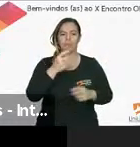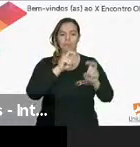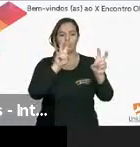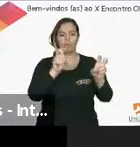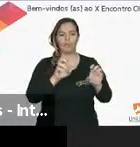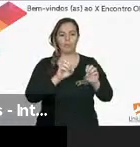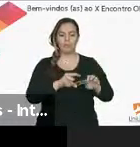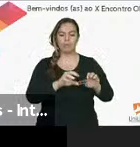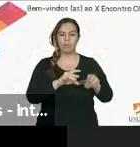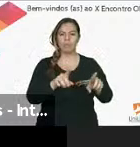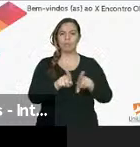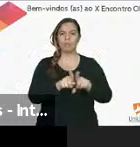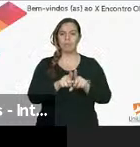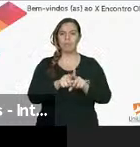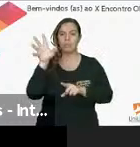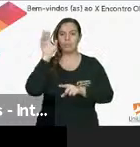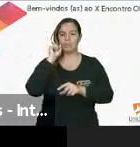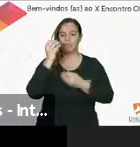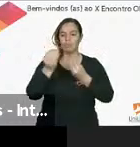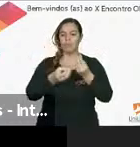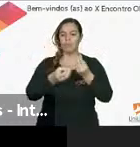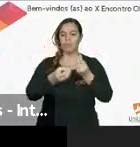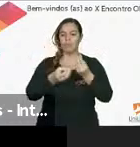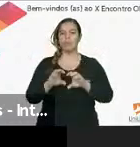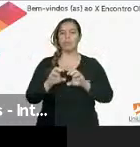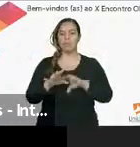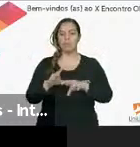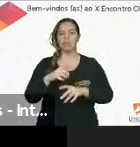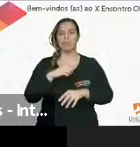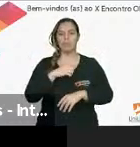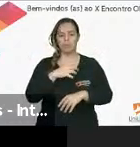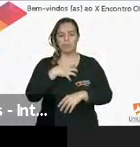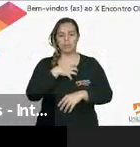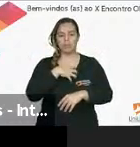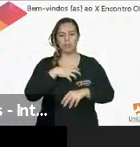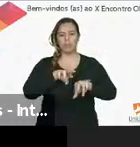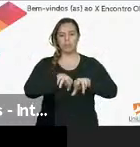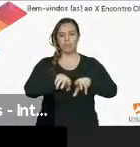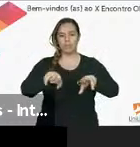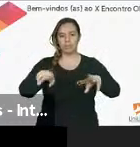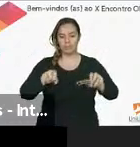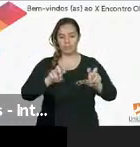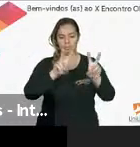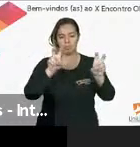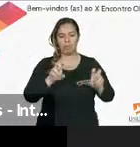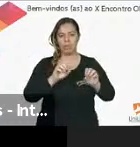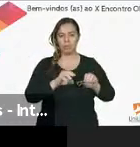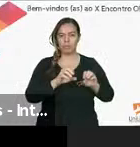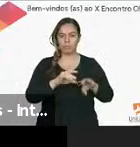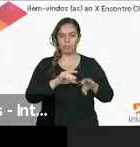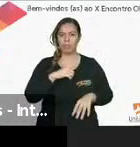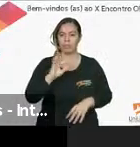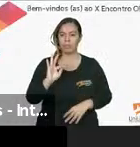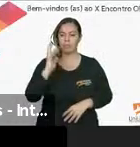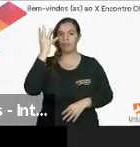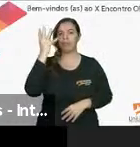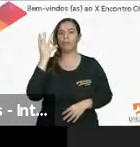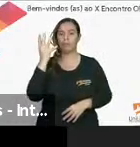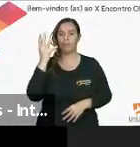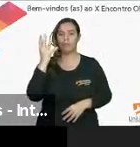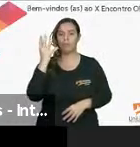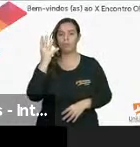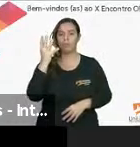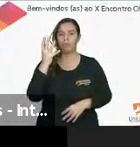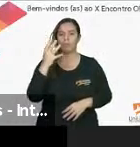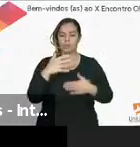oír de la educación, maneras de oír el concepto de educación que yo he señalado aquí. El fenómeno siempre queda más difuso,